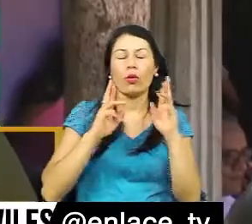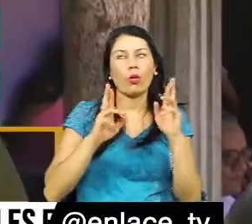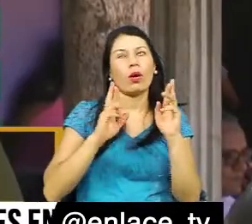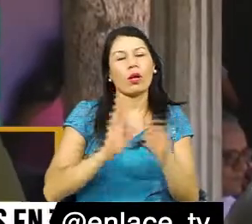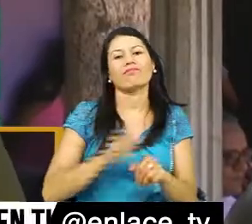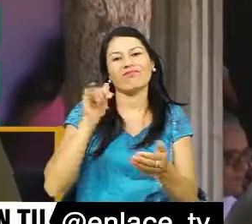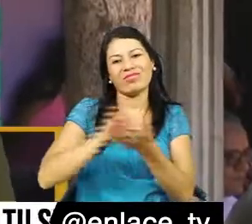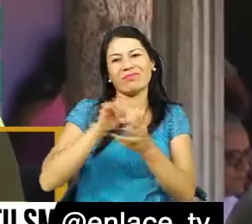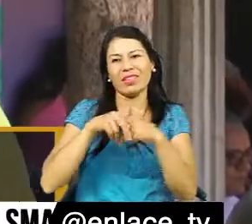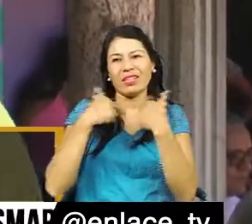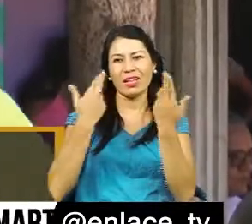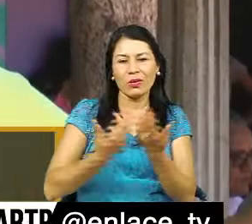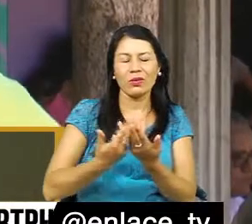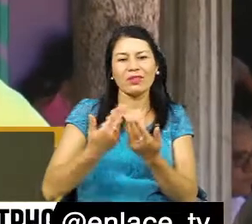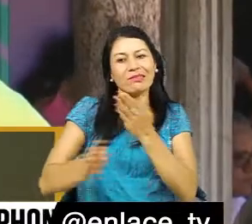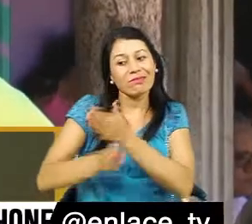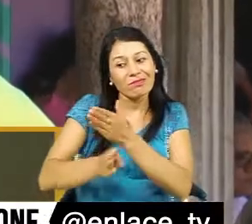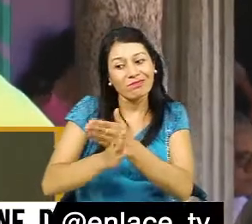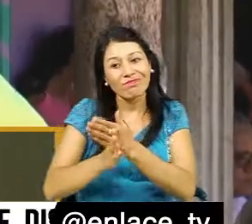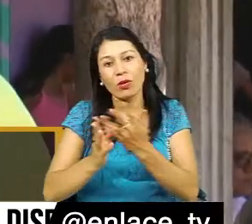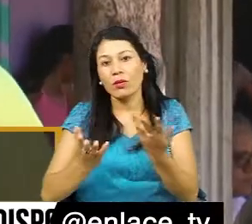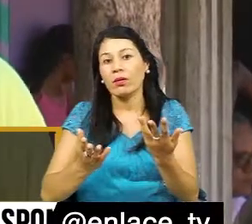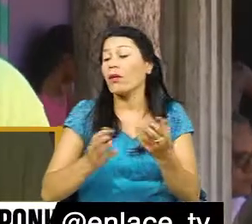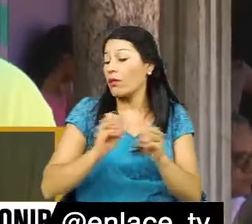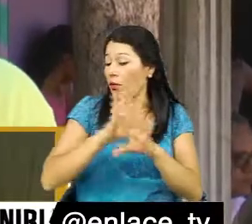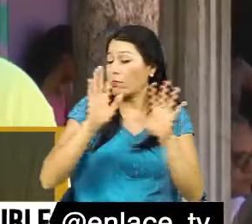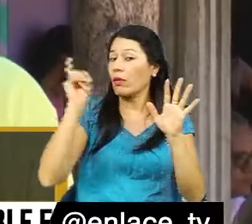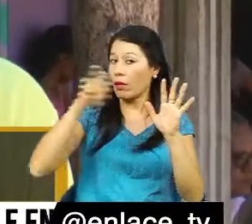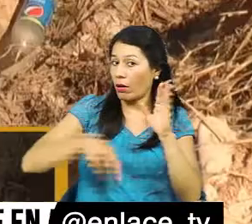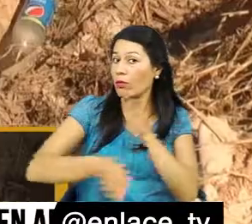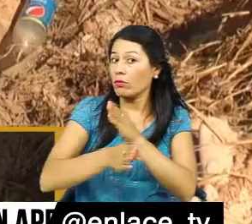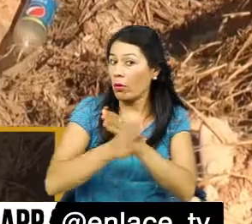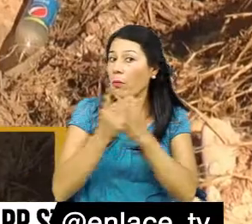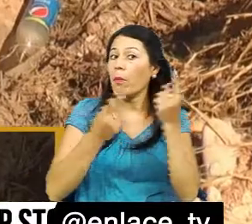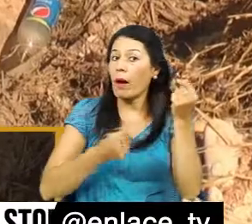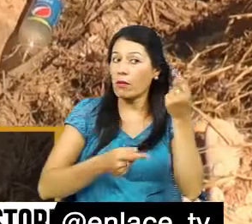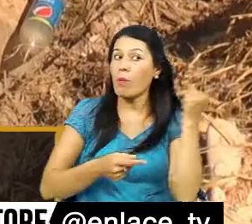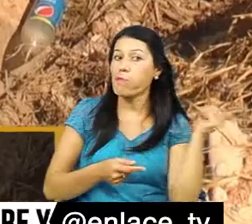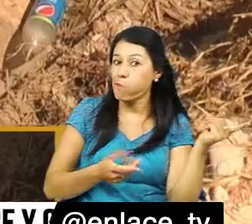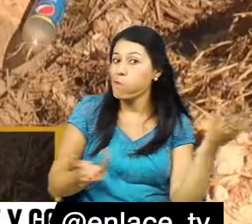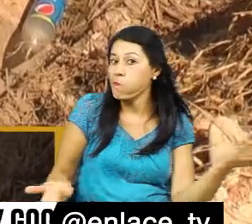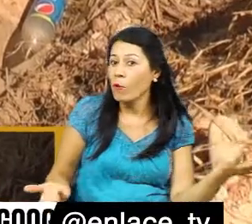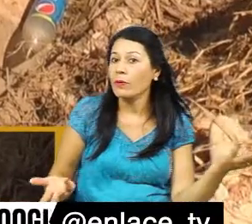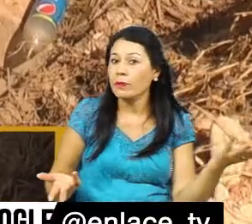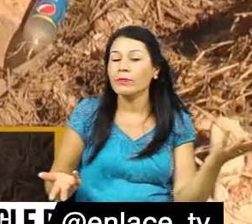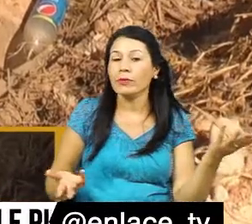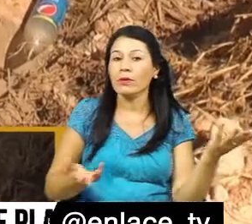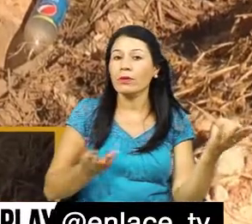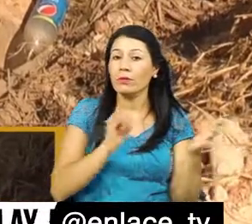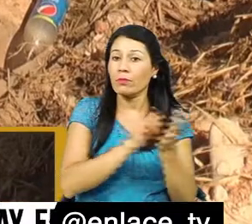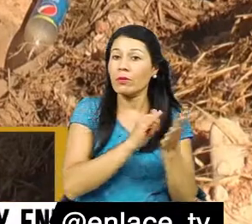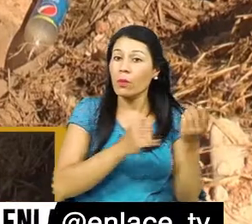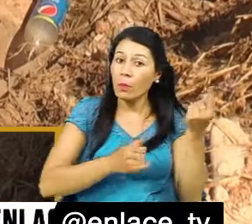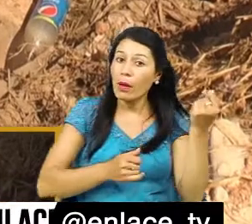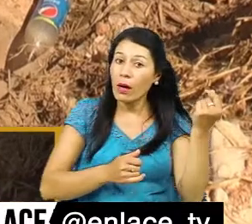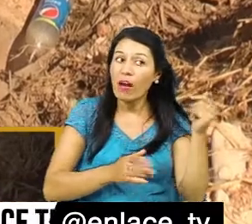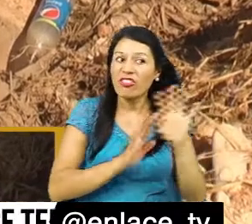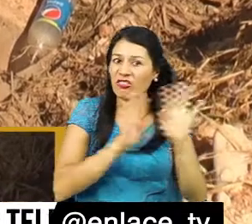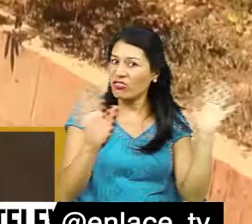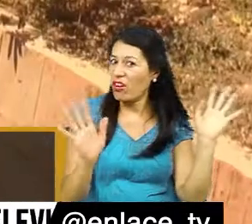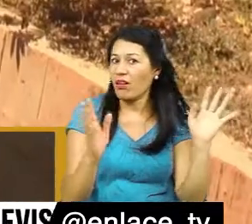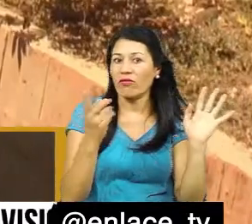puede continuar con esta obra, pero claro que ya se debe continuar, porque la plata está. El mismo ingeniero Juan Carlos dijo, la plata está ahí, todo está